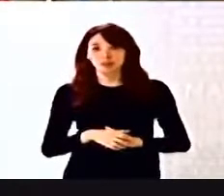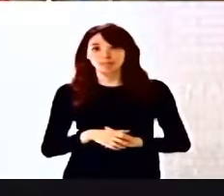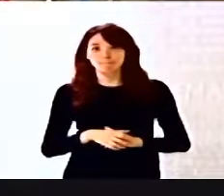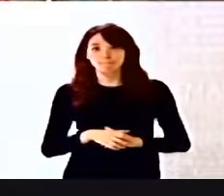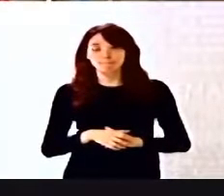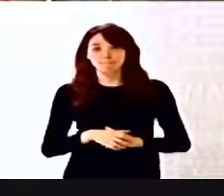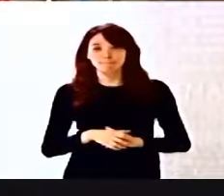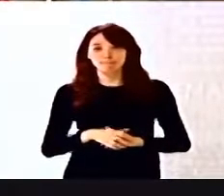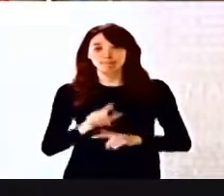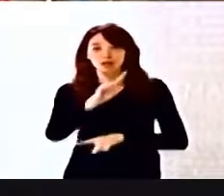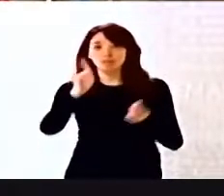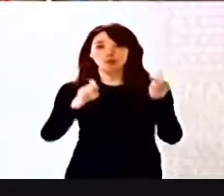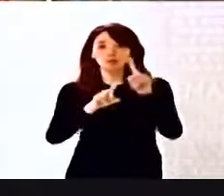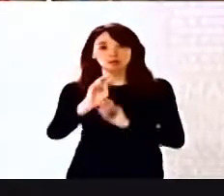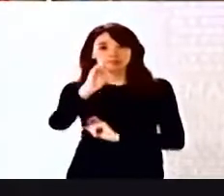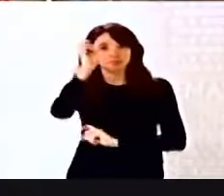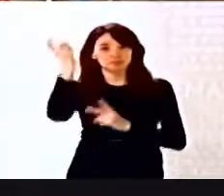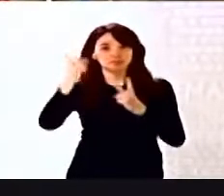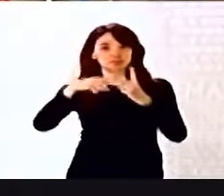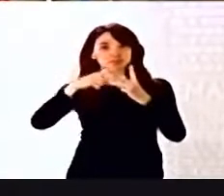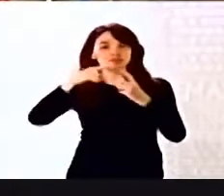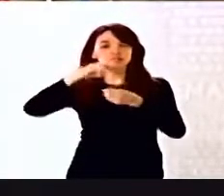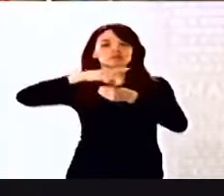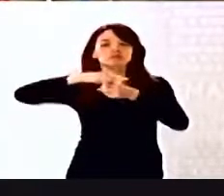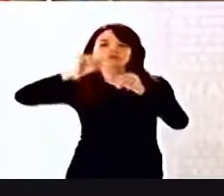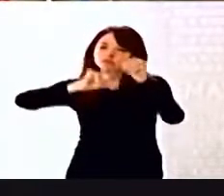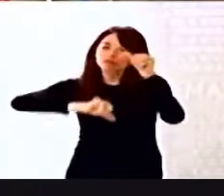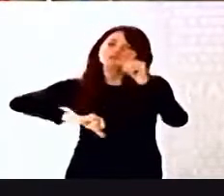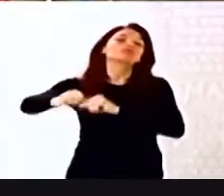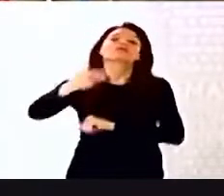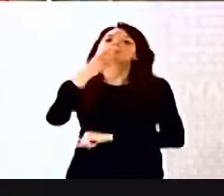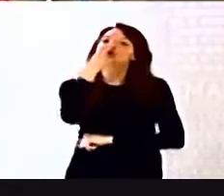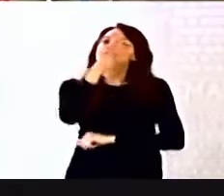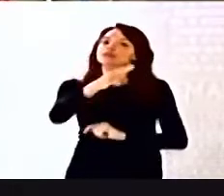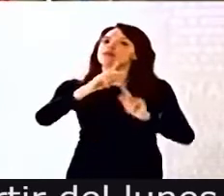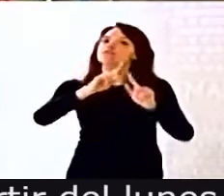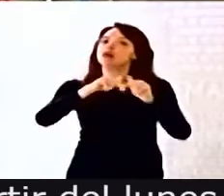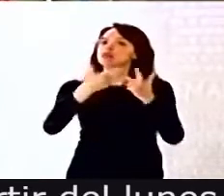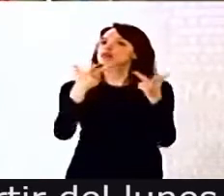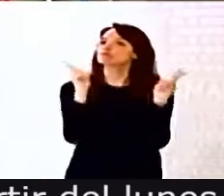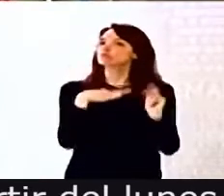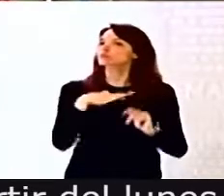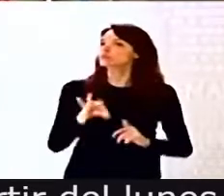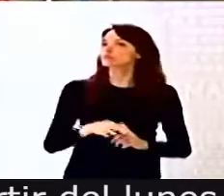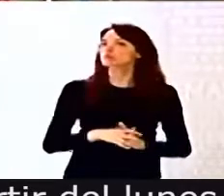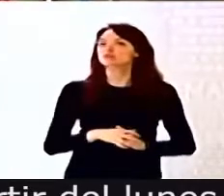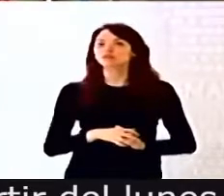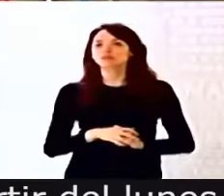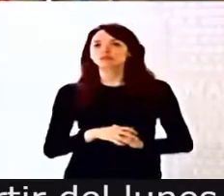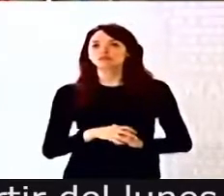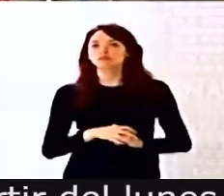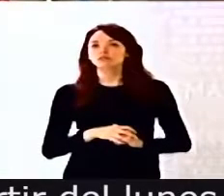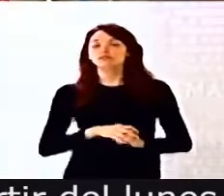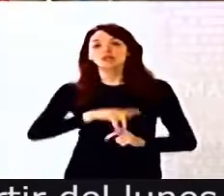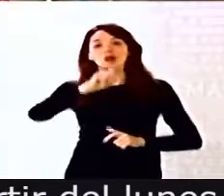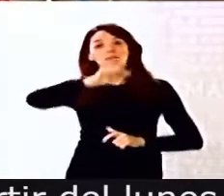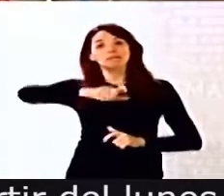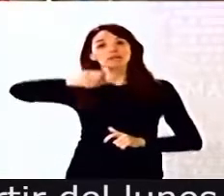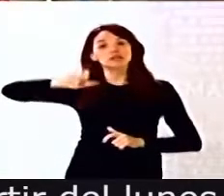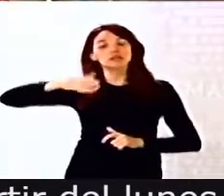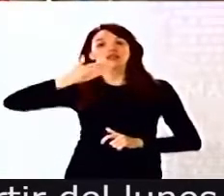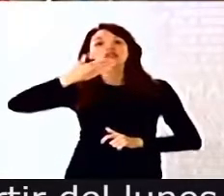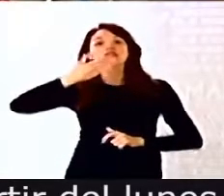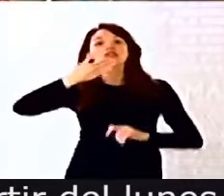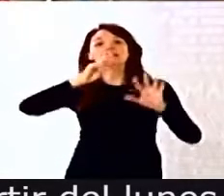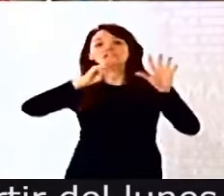Una segunda pregunta. A partir del lunes se podrán visitar a familiares. entendiendo a las personas con más de 70 años